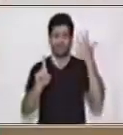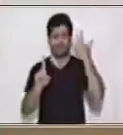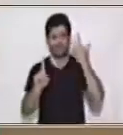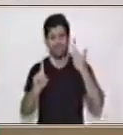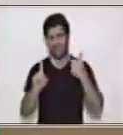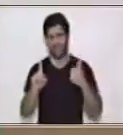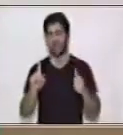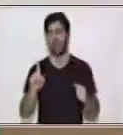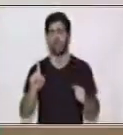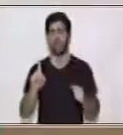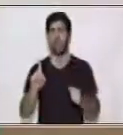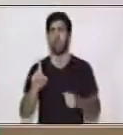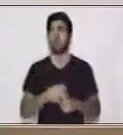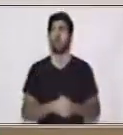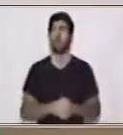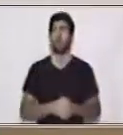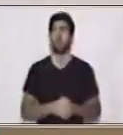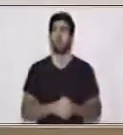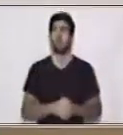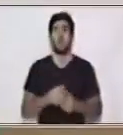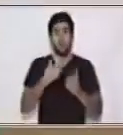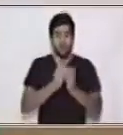Qué negro su navegar.